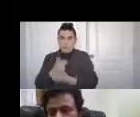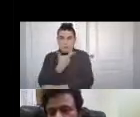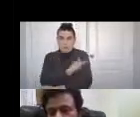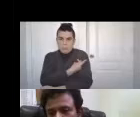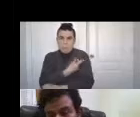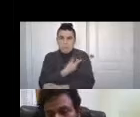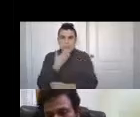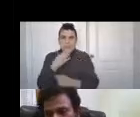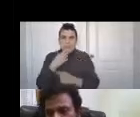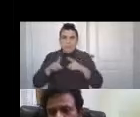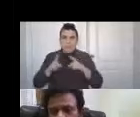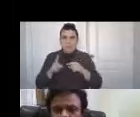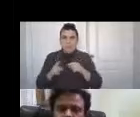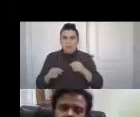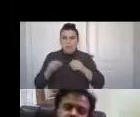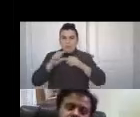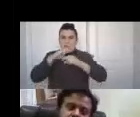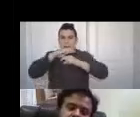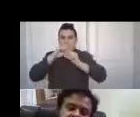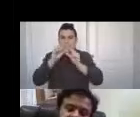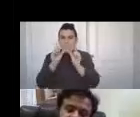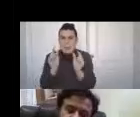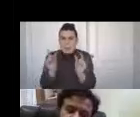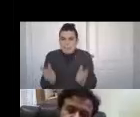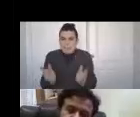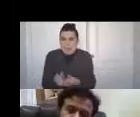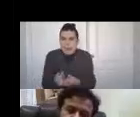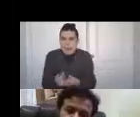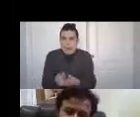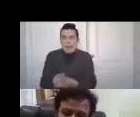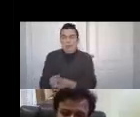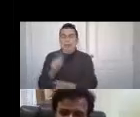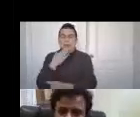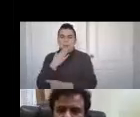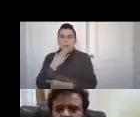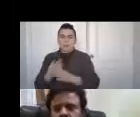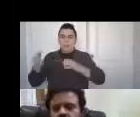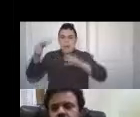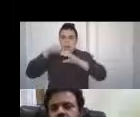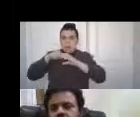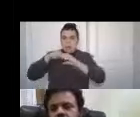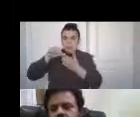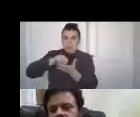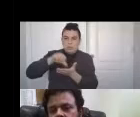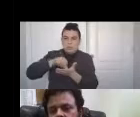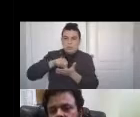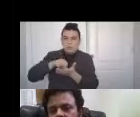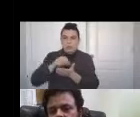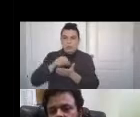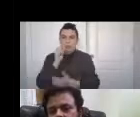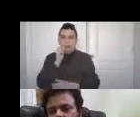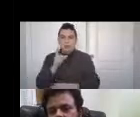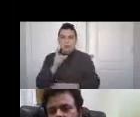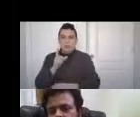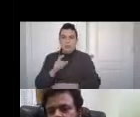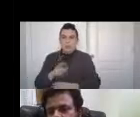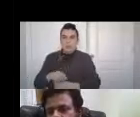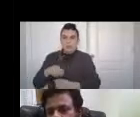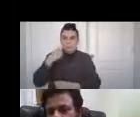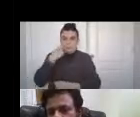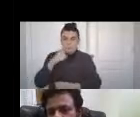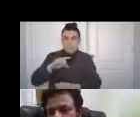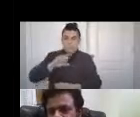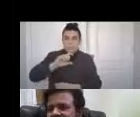proteína de envoltura o la proteína de membrana como tal. Y hacia adentro, ¿cierto? Tenemos la cápside viral y el genoma del virus, que es